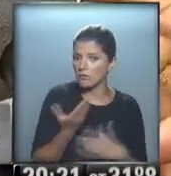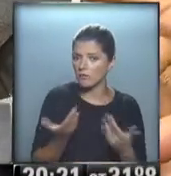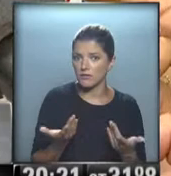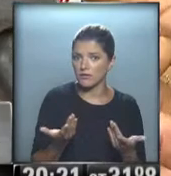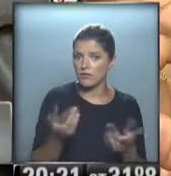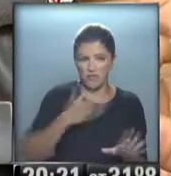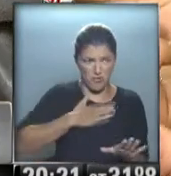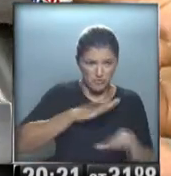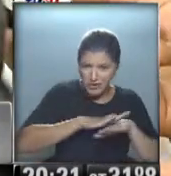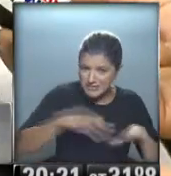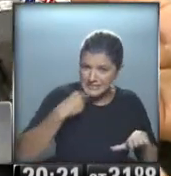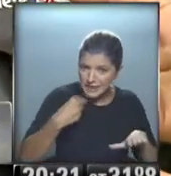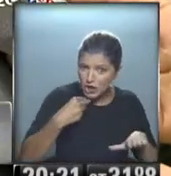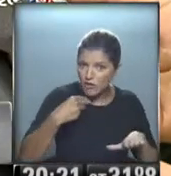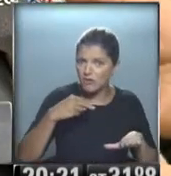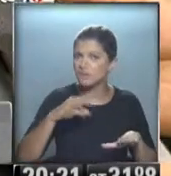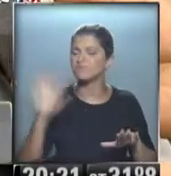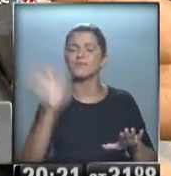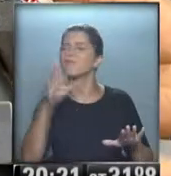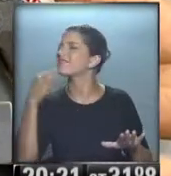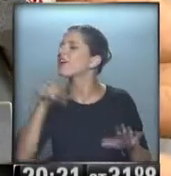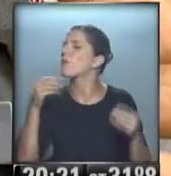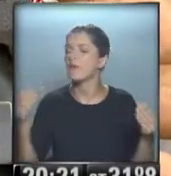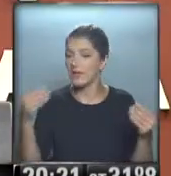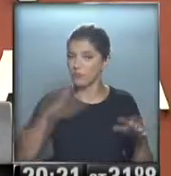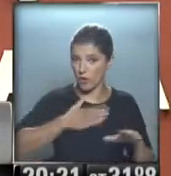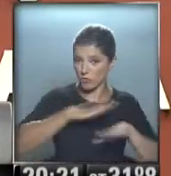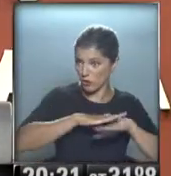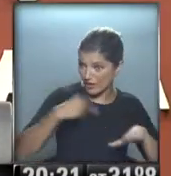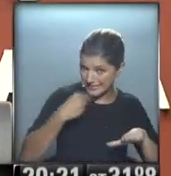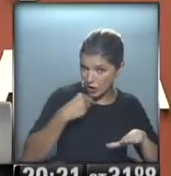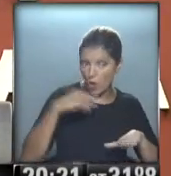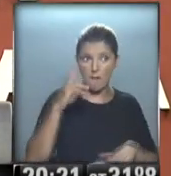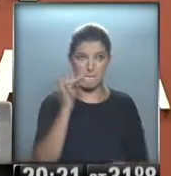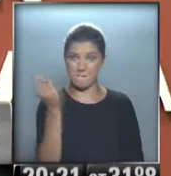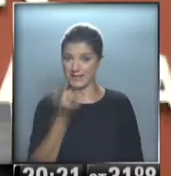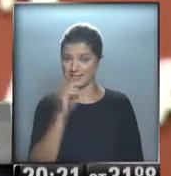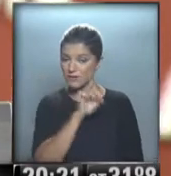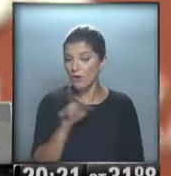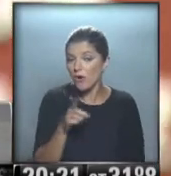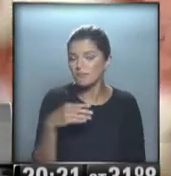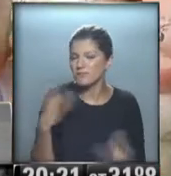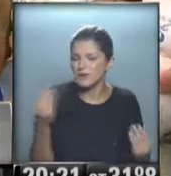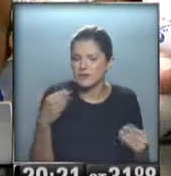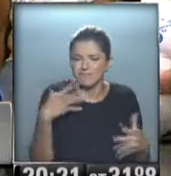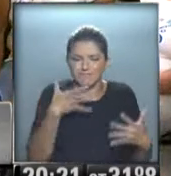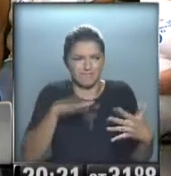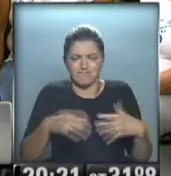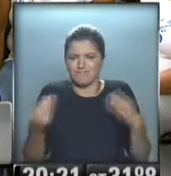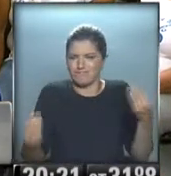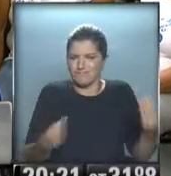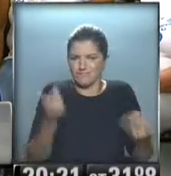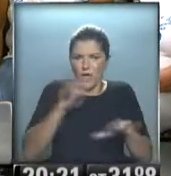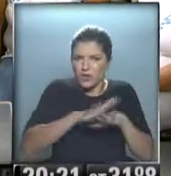que nuestros hijos, no, lo raro es que nuestros hijos no mienten. O sea, entonces no entendés. Los chicos